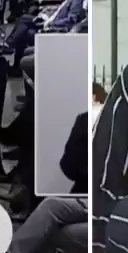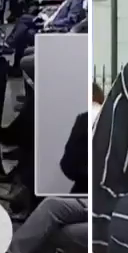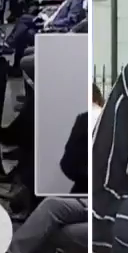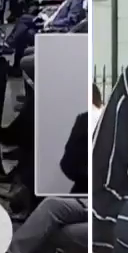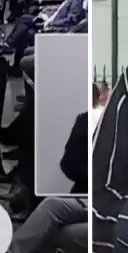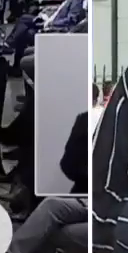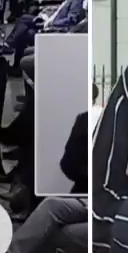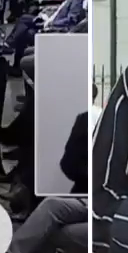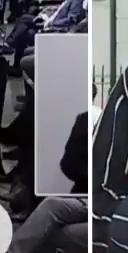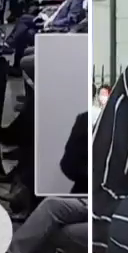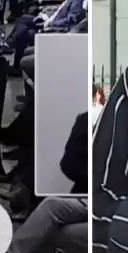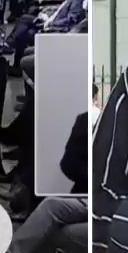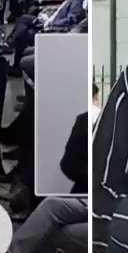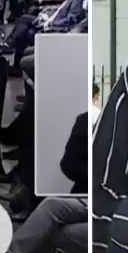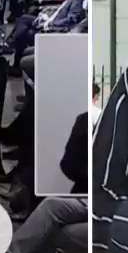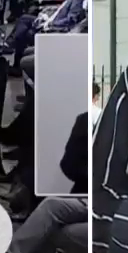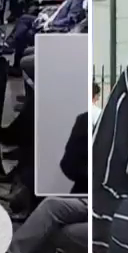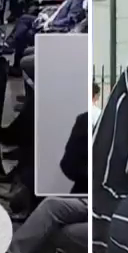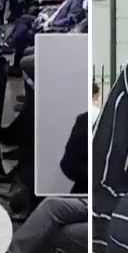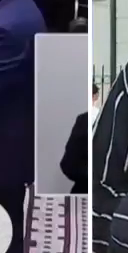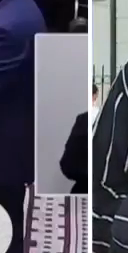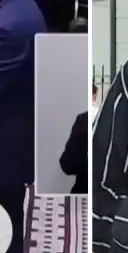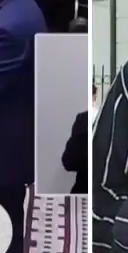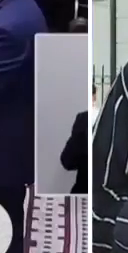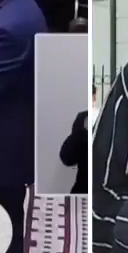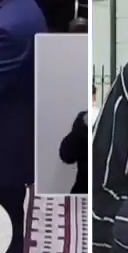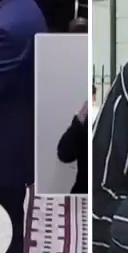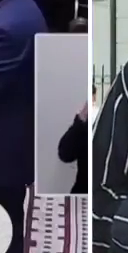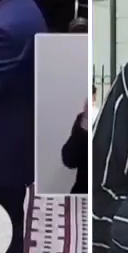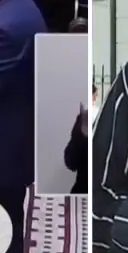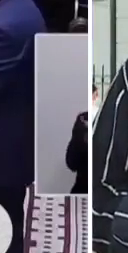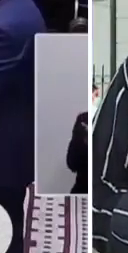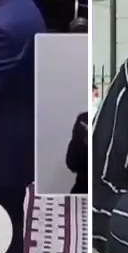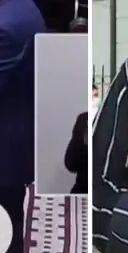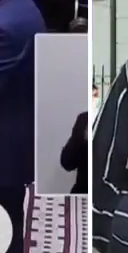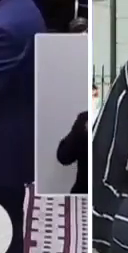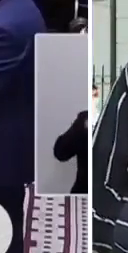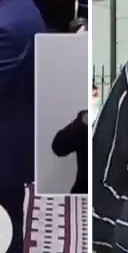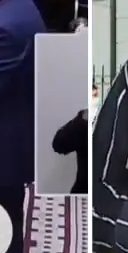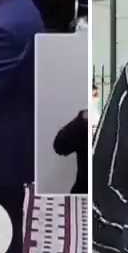mascarilla, a mantener los resguardos sanitarios también, es evidente un llamado de atención, al menos.